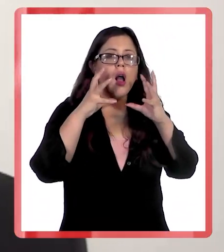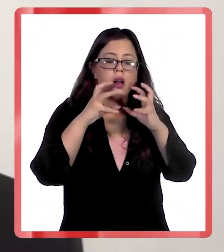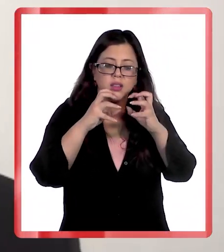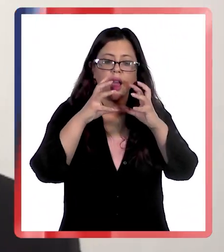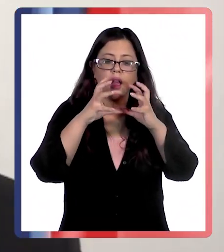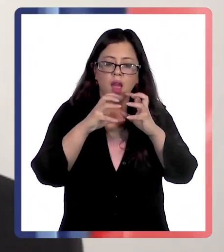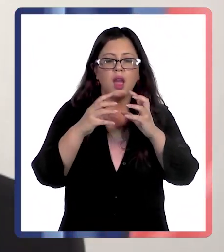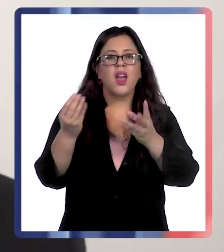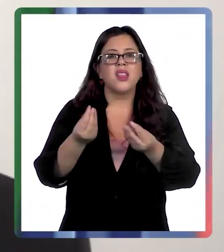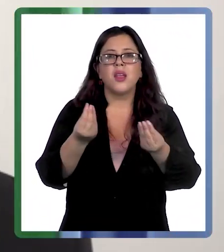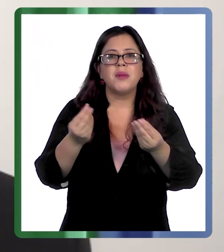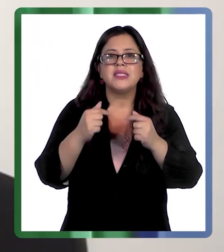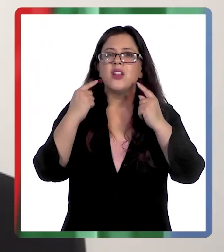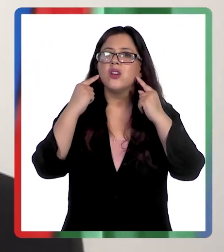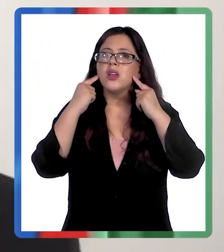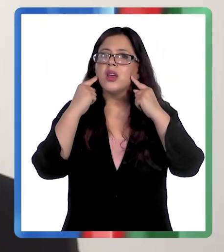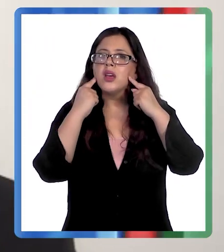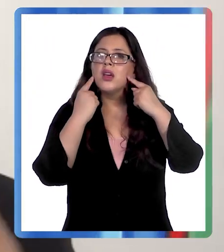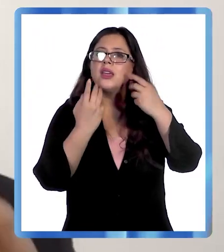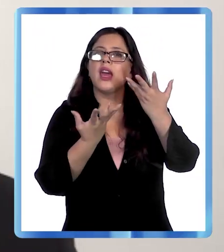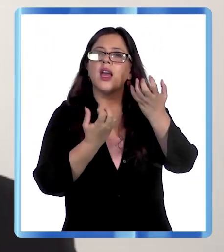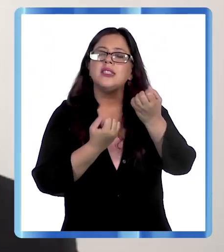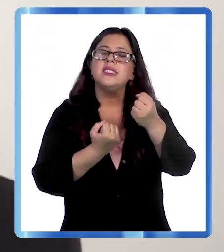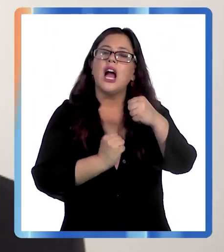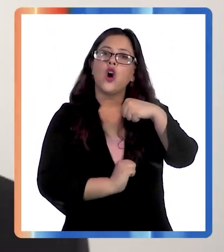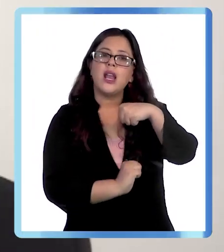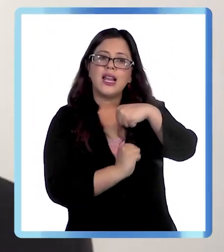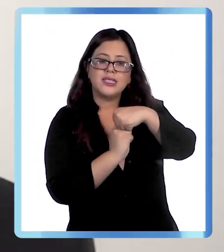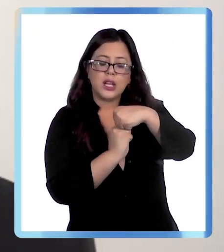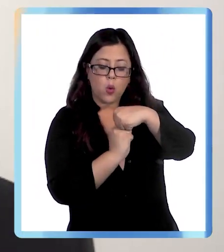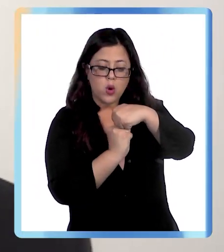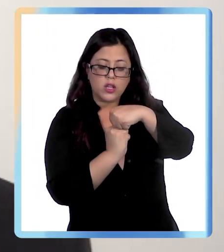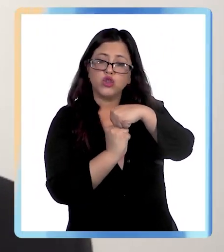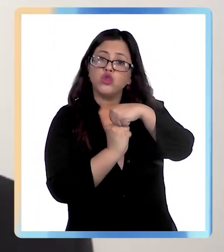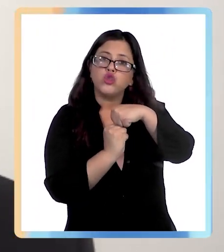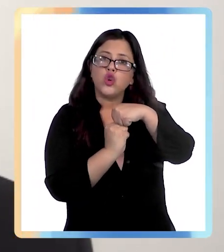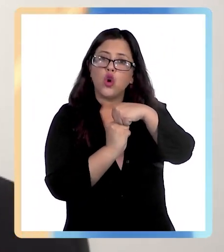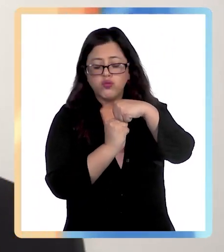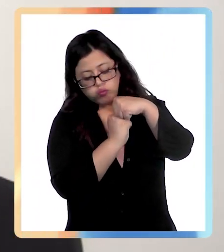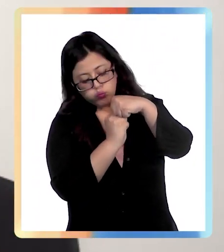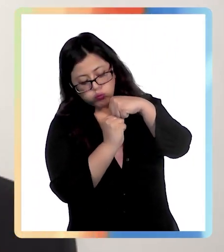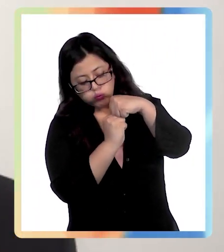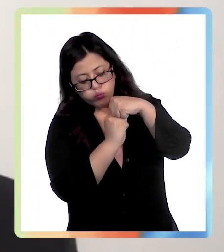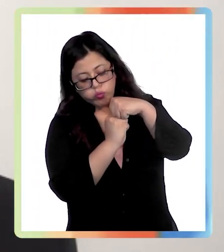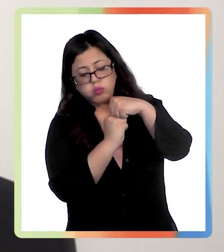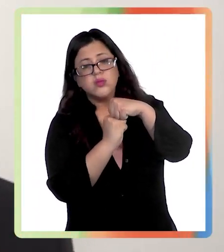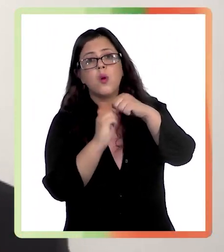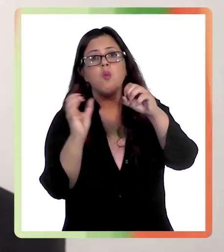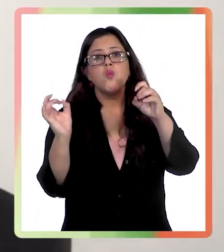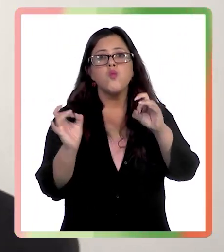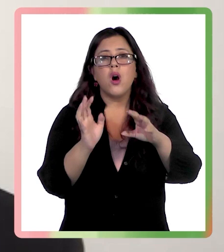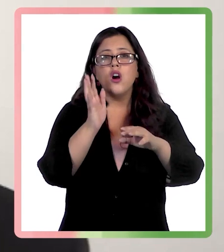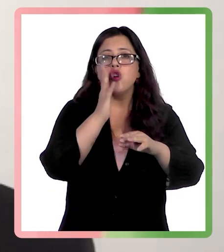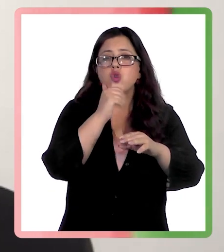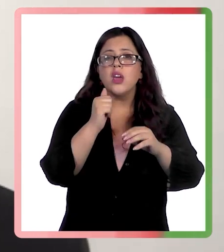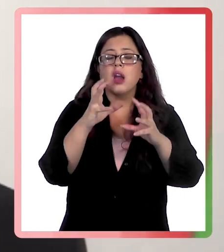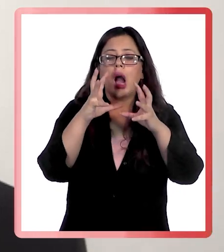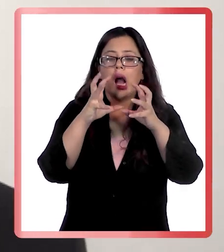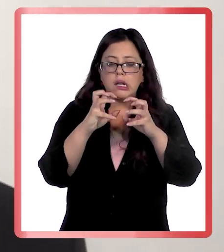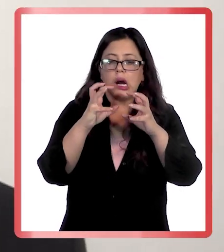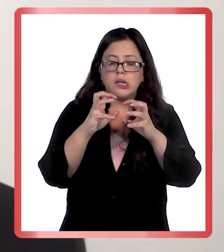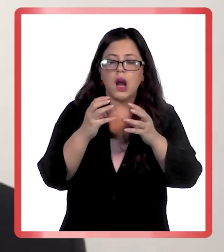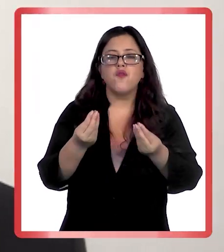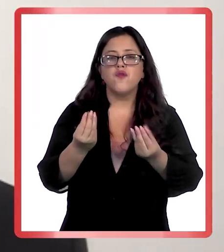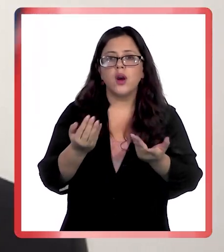bruxismo qué está pasando con la articulación Qué está pasando con la zona muscular qué zona estoy desgastando a lo mejor no tengo una buena